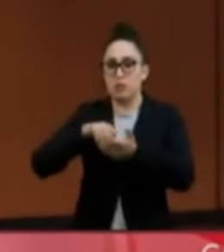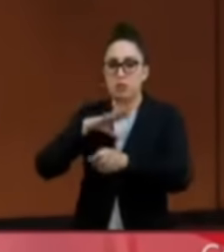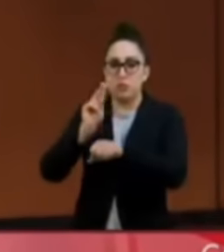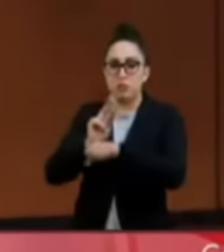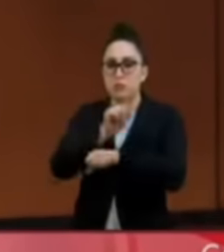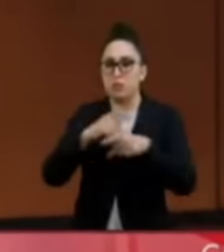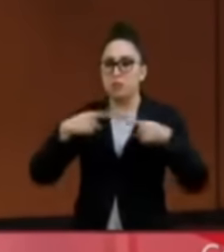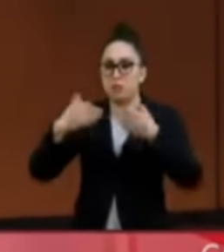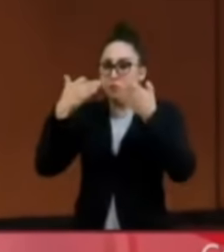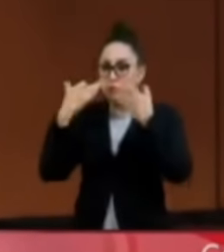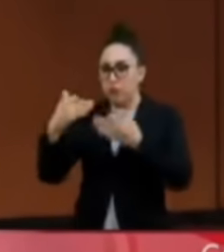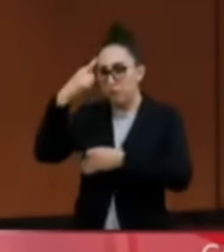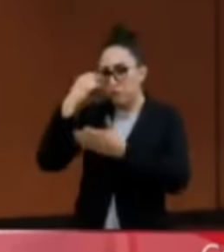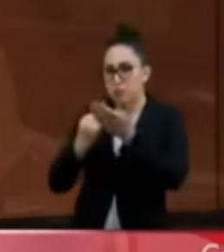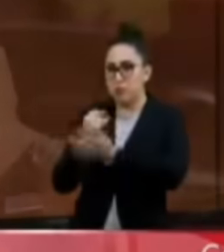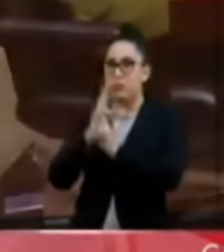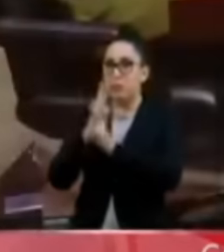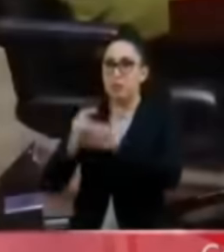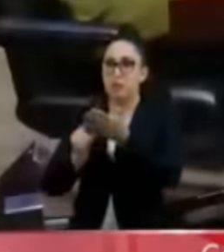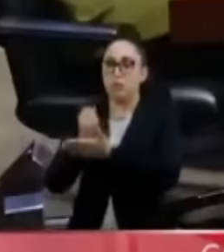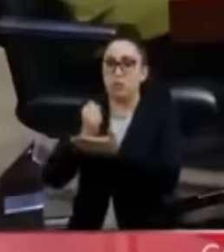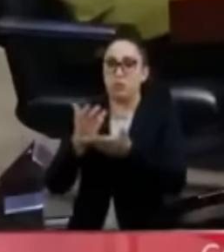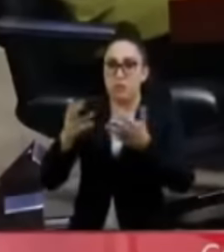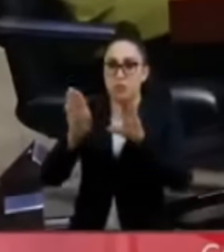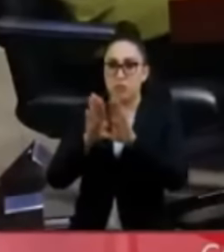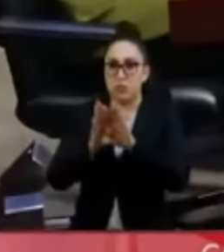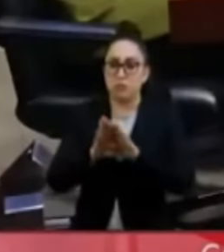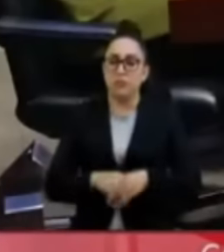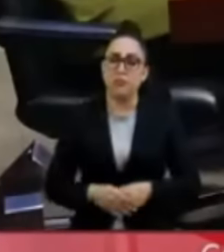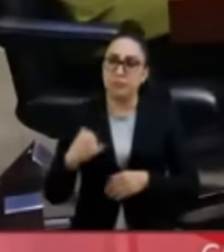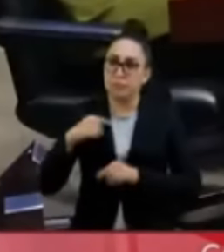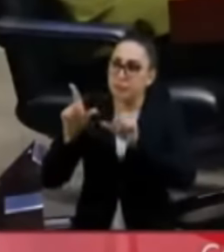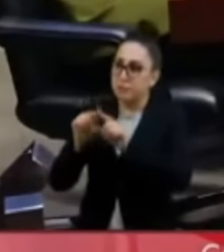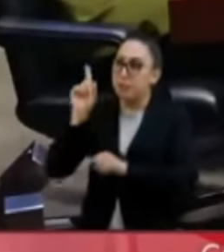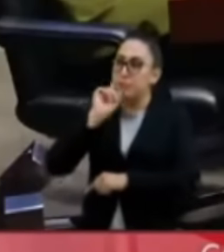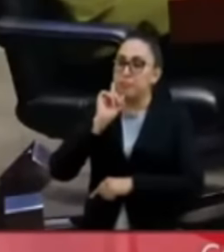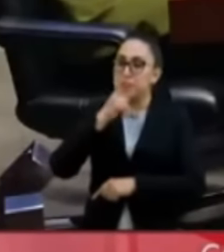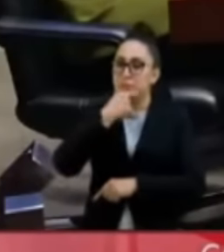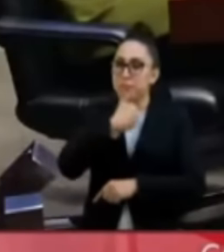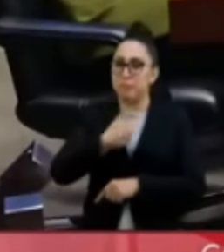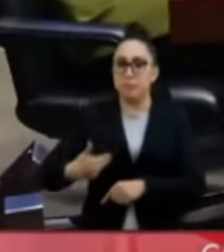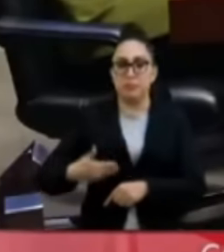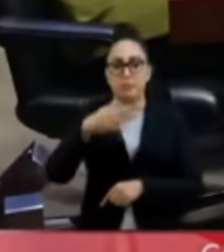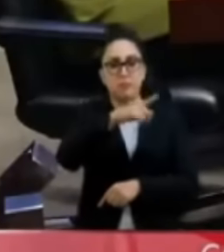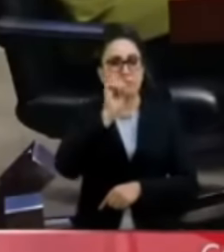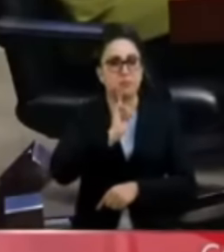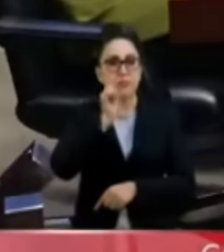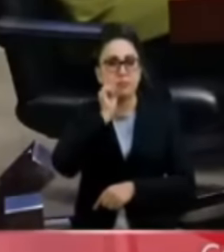pública y sujetos a su fallo. He terminado, senador presidente. Muy bien. Senadora Villano, la pregunta.